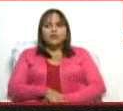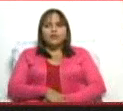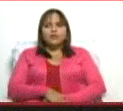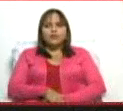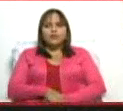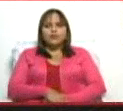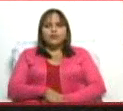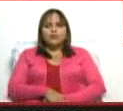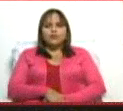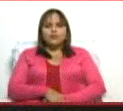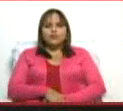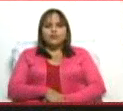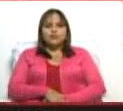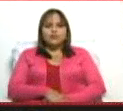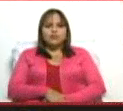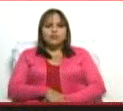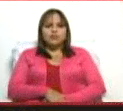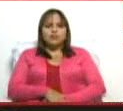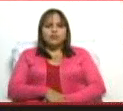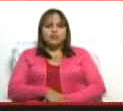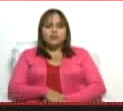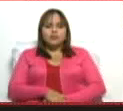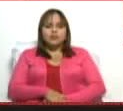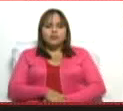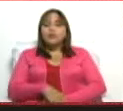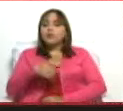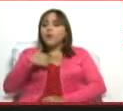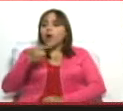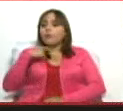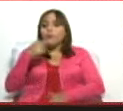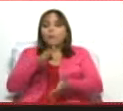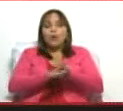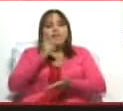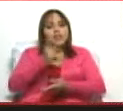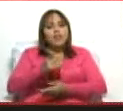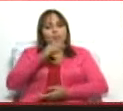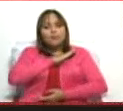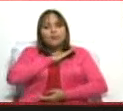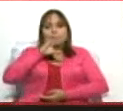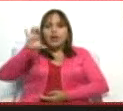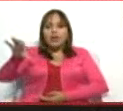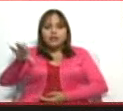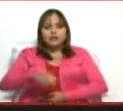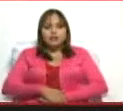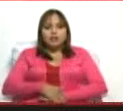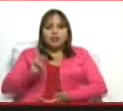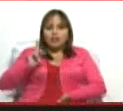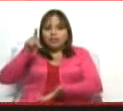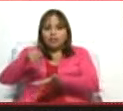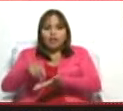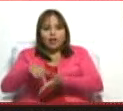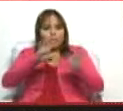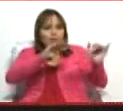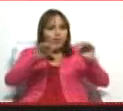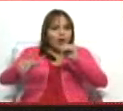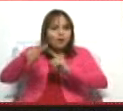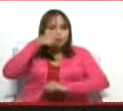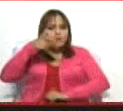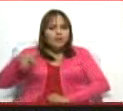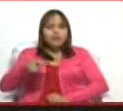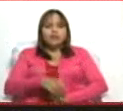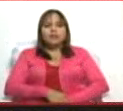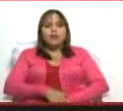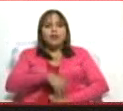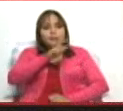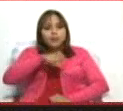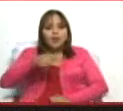Que me vaya a pasar, que me pase en mi país. Y se vino aquí a despedirse de su pueblo, de su gente, que tanto él amó